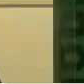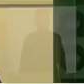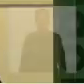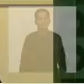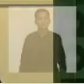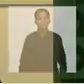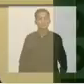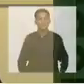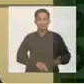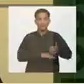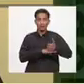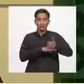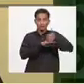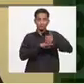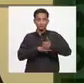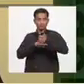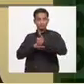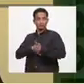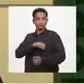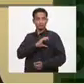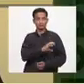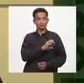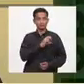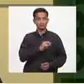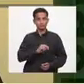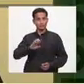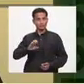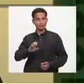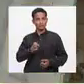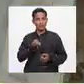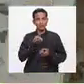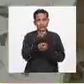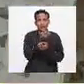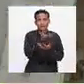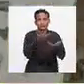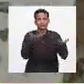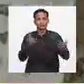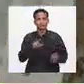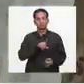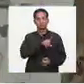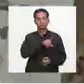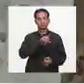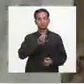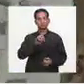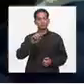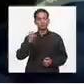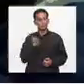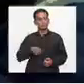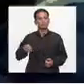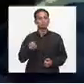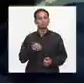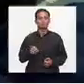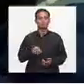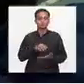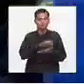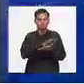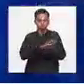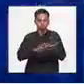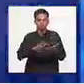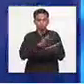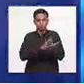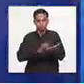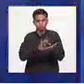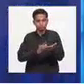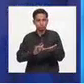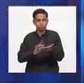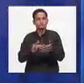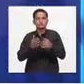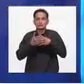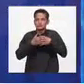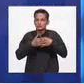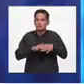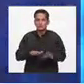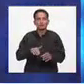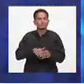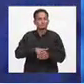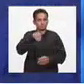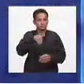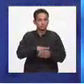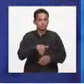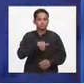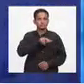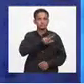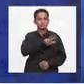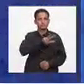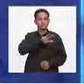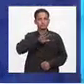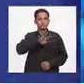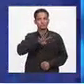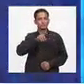Isa las autoridades del Consejo Nacional electoral anunciaron que el 100% de las papeletas de votación ya fueron impresas estas suman un